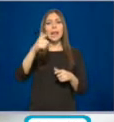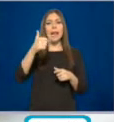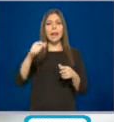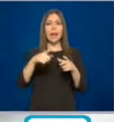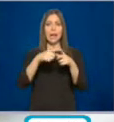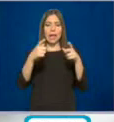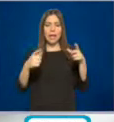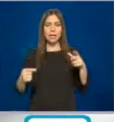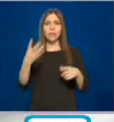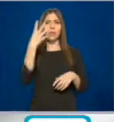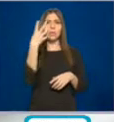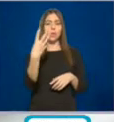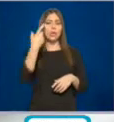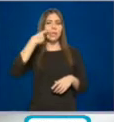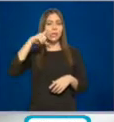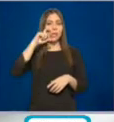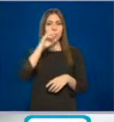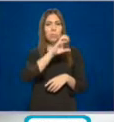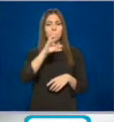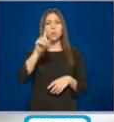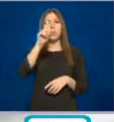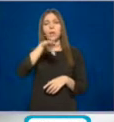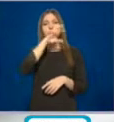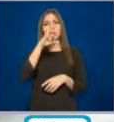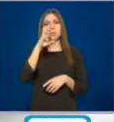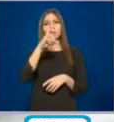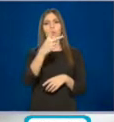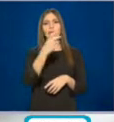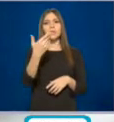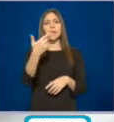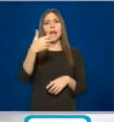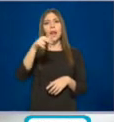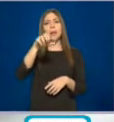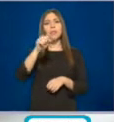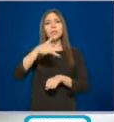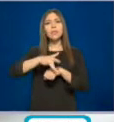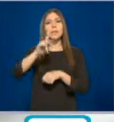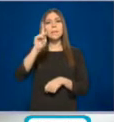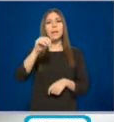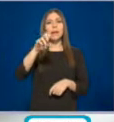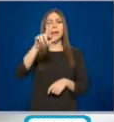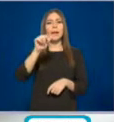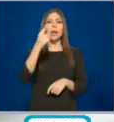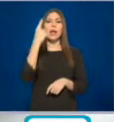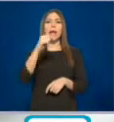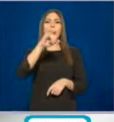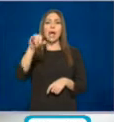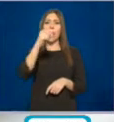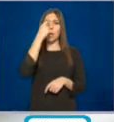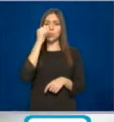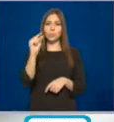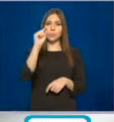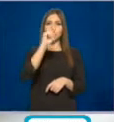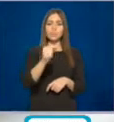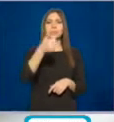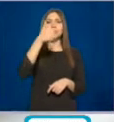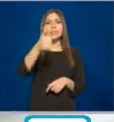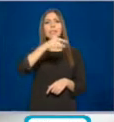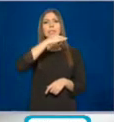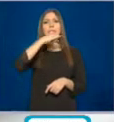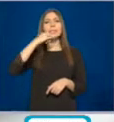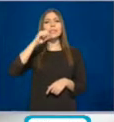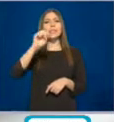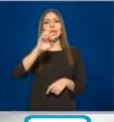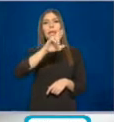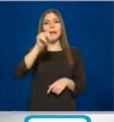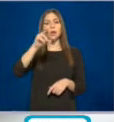de jitomate, Una pieza de cebolla, 250 gramos de queso panela, un diente de ajo, 6 piezas de chile serrano, una